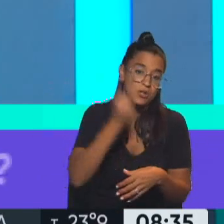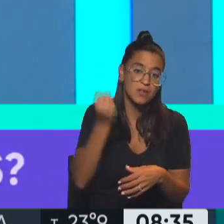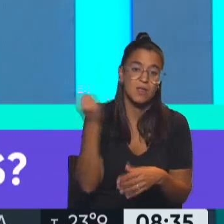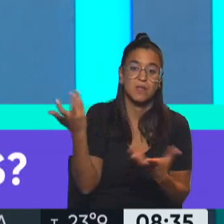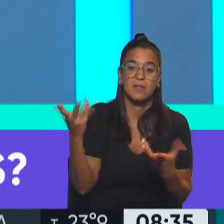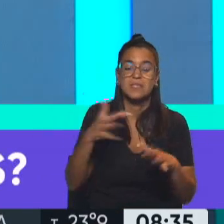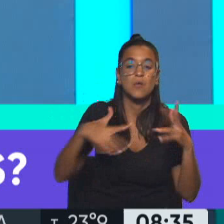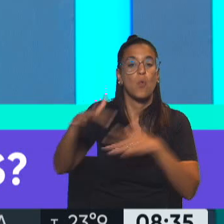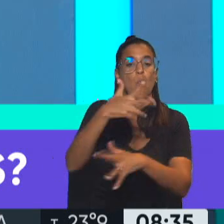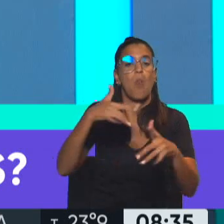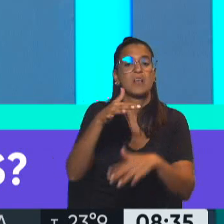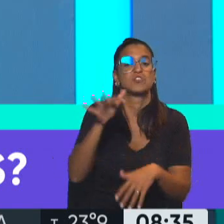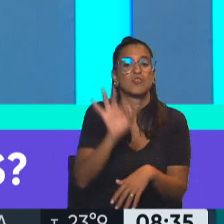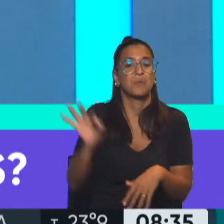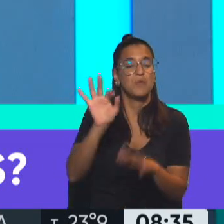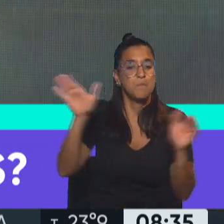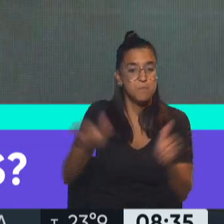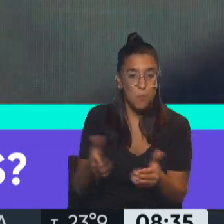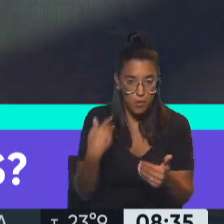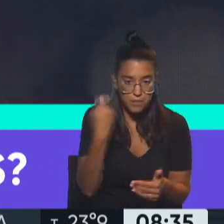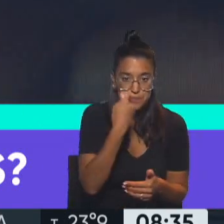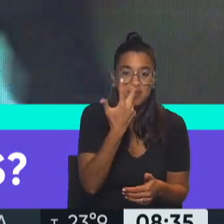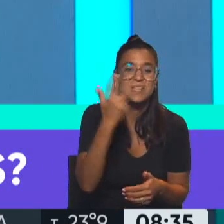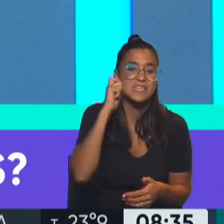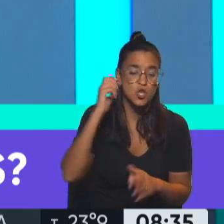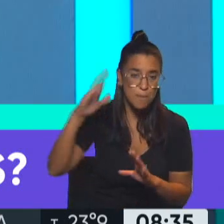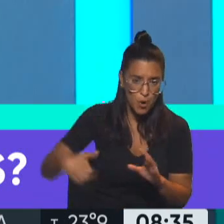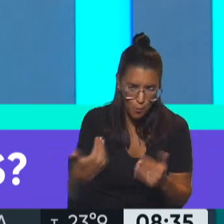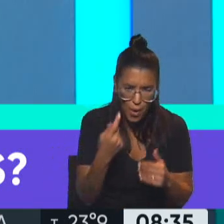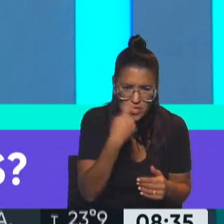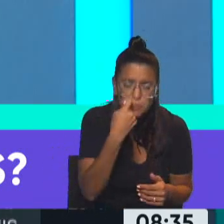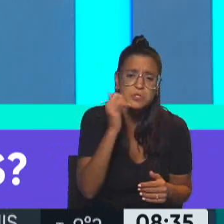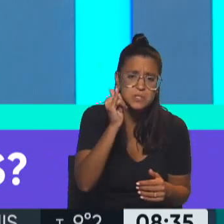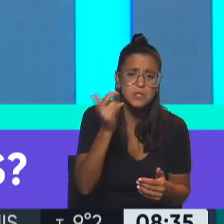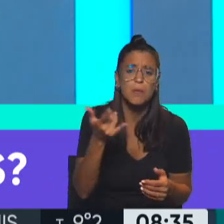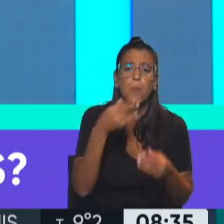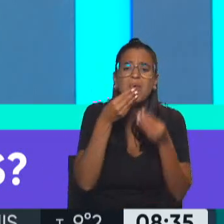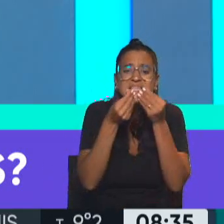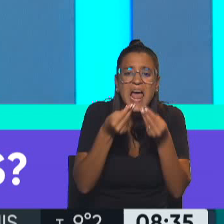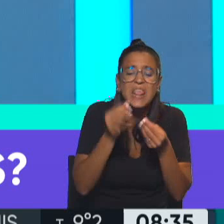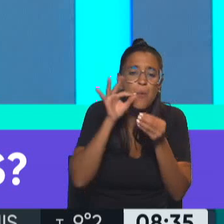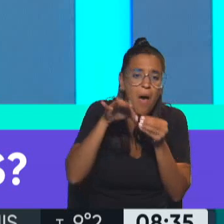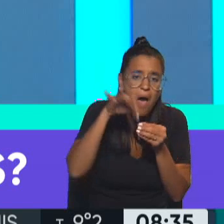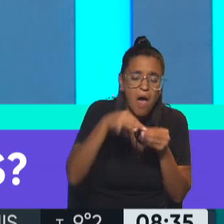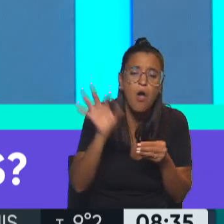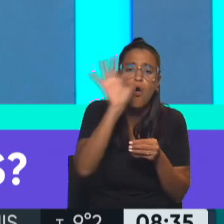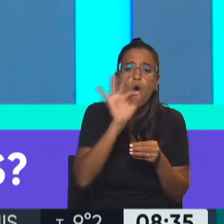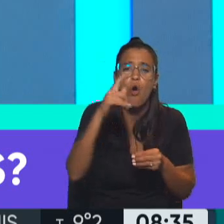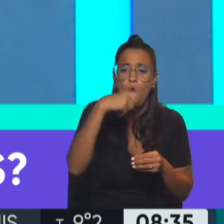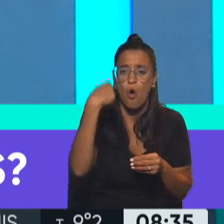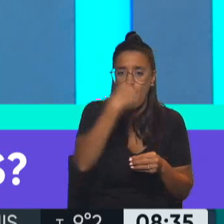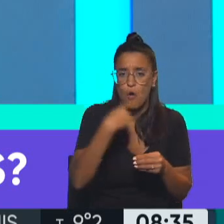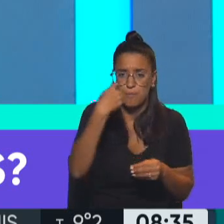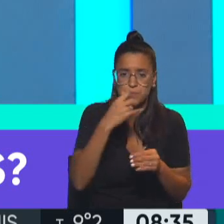baja la circulación viral. ¿Se puede hisopar un menor de 3 años? Sí, se puede, o inclusive de saliva o de la